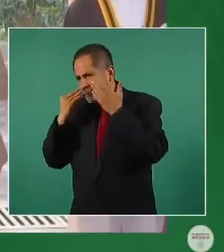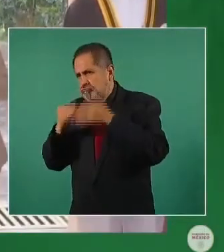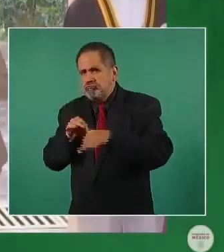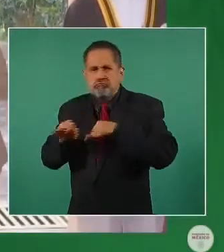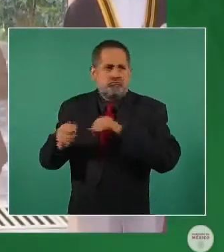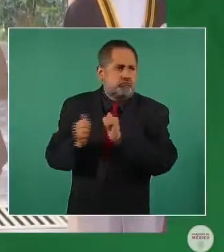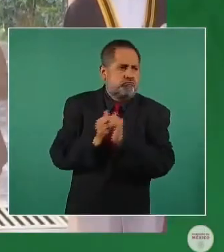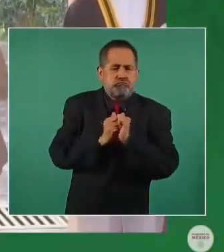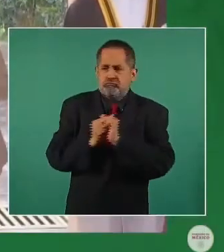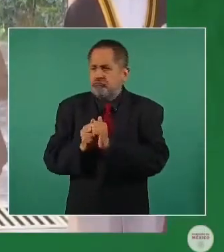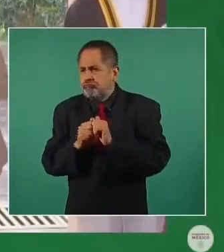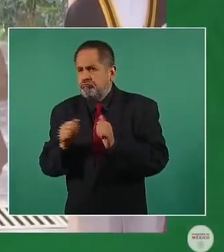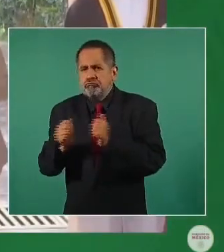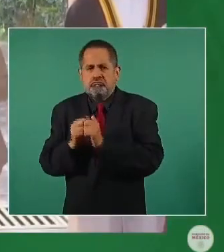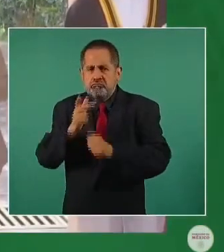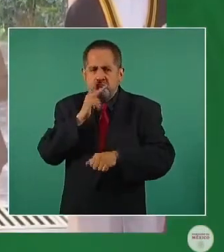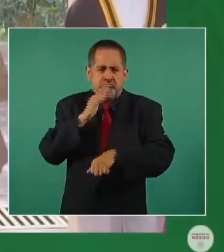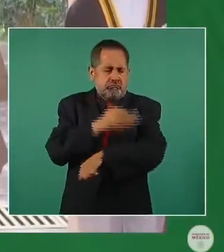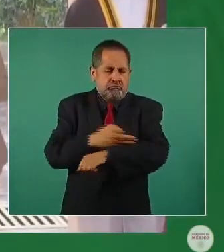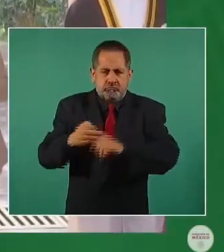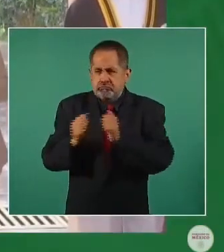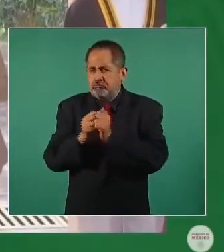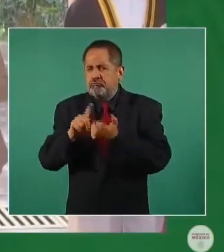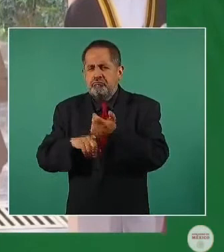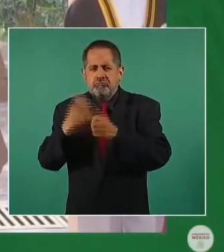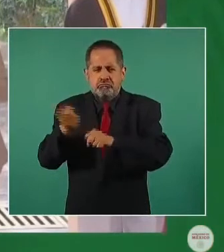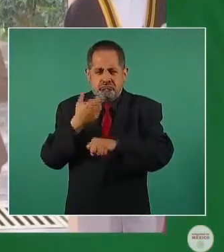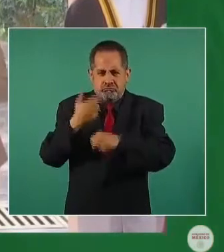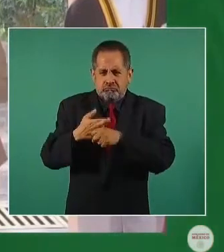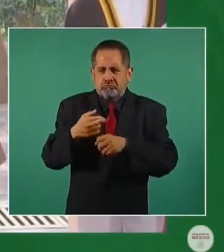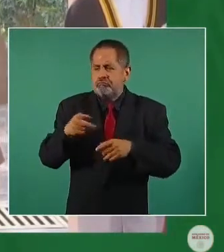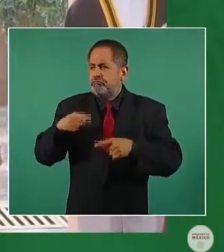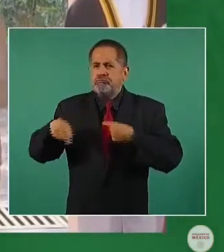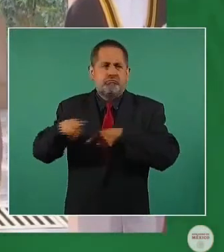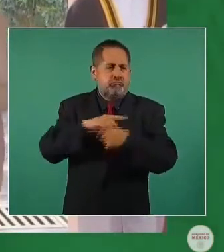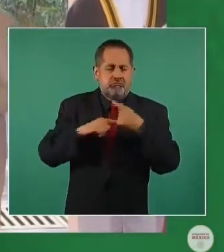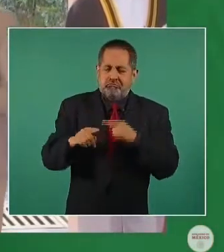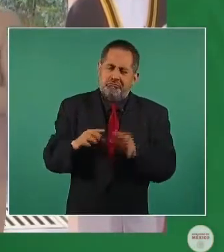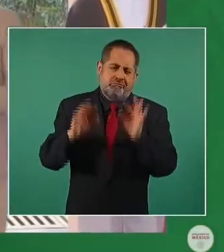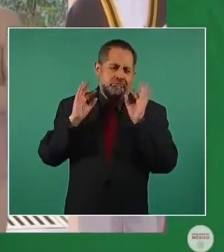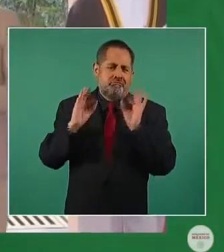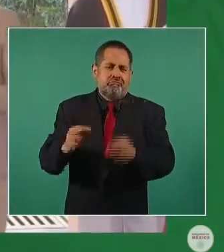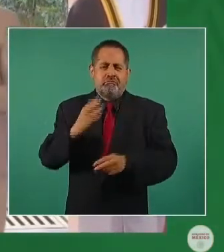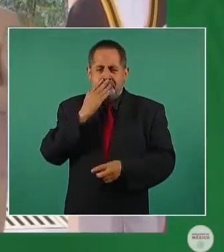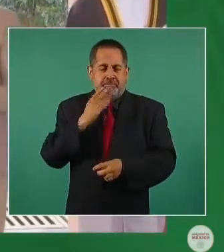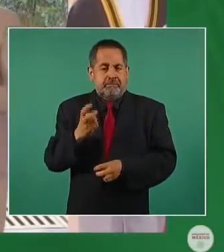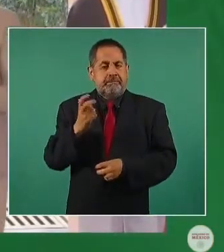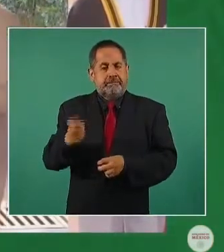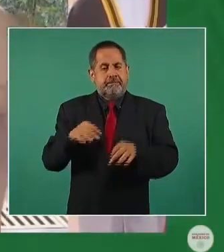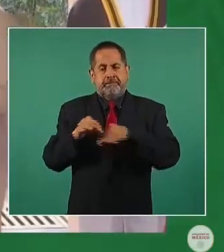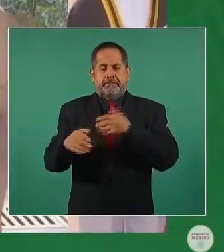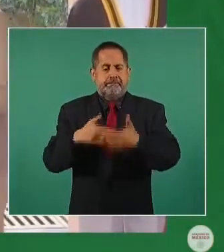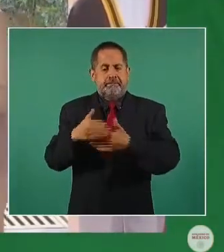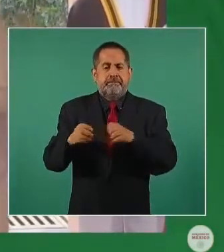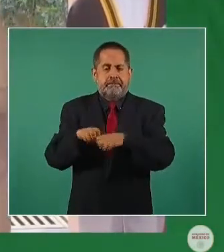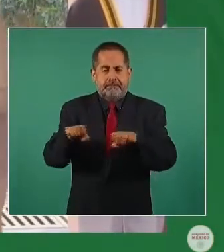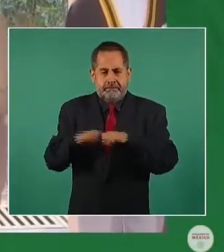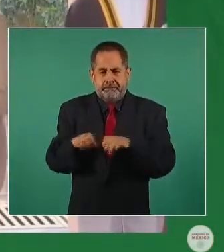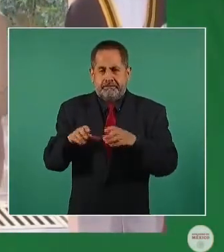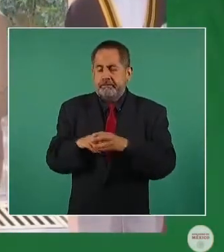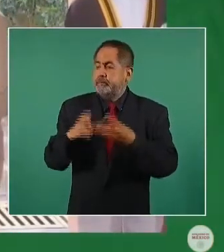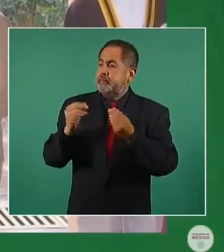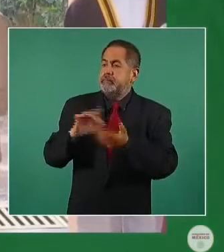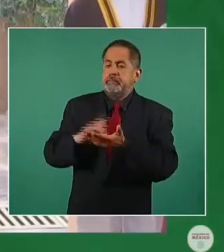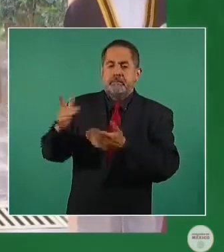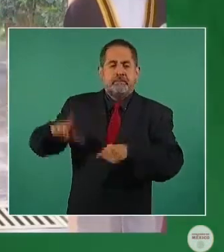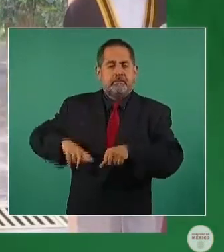codo a codo con los padres de familia, con los secretarios de educación, y eso es precisamente un trabajo en equipo. Muchísimas